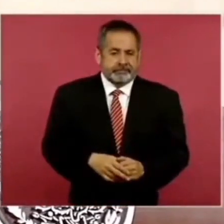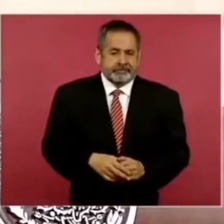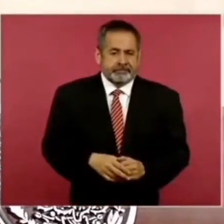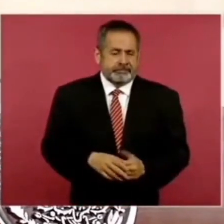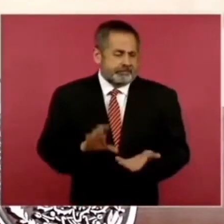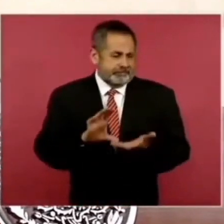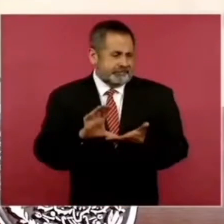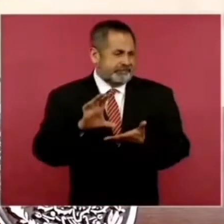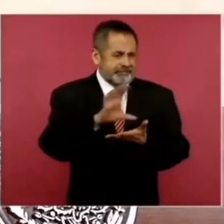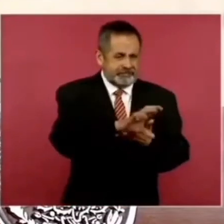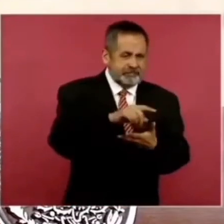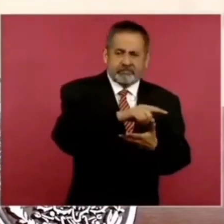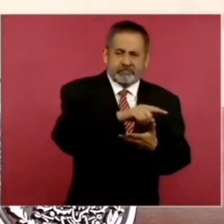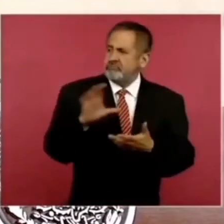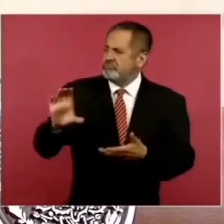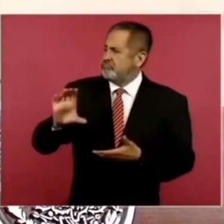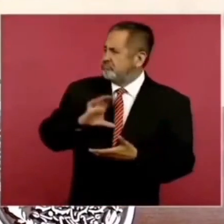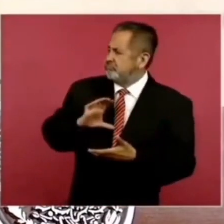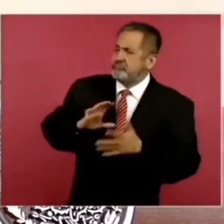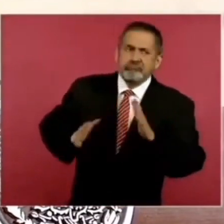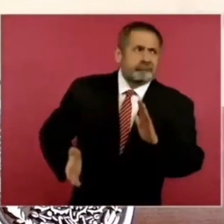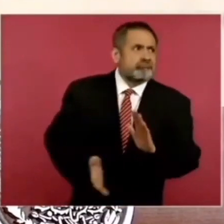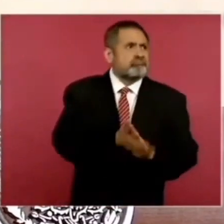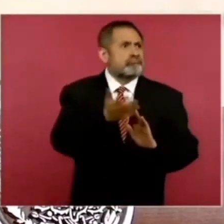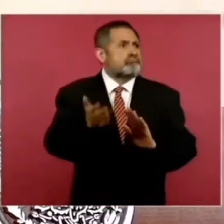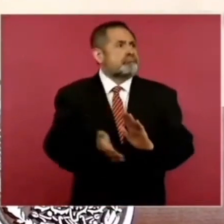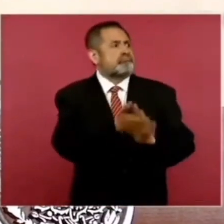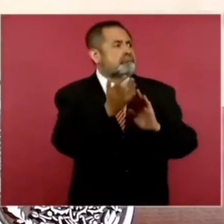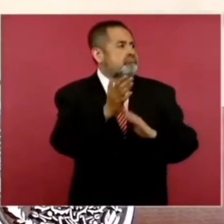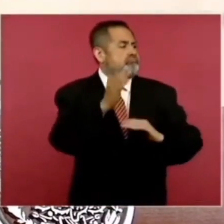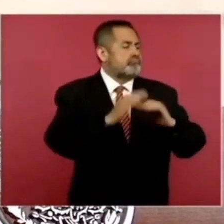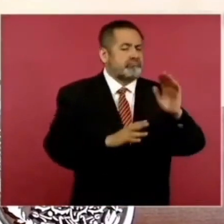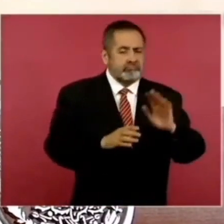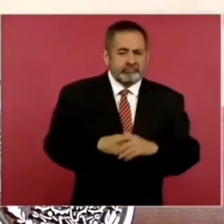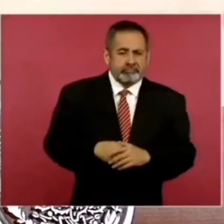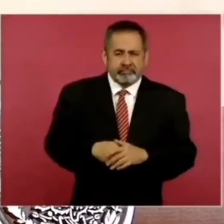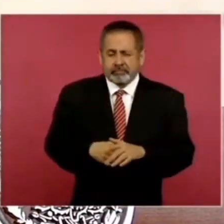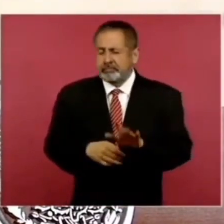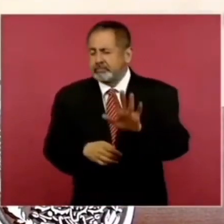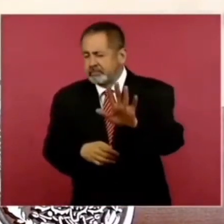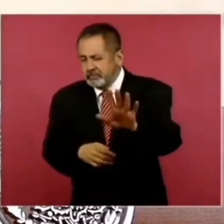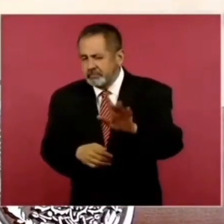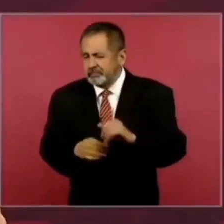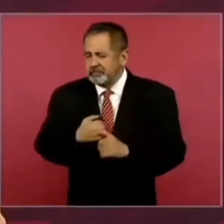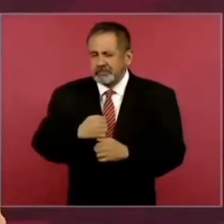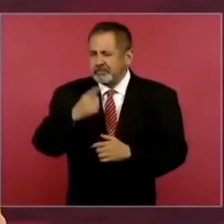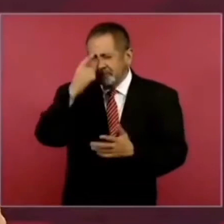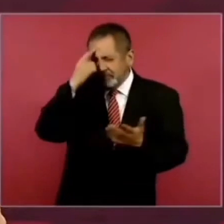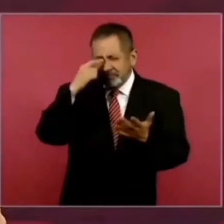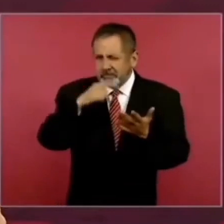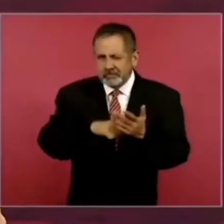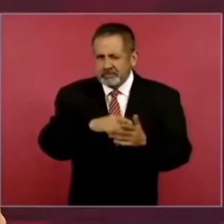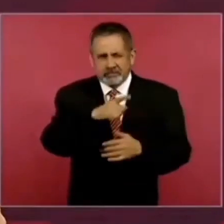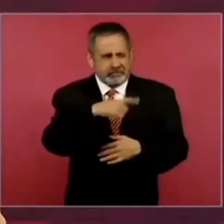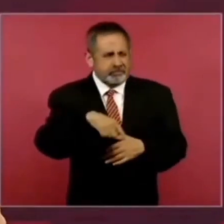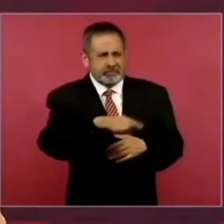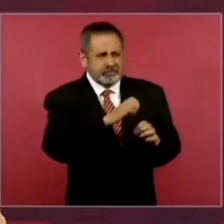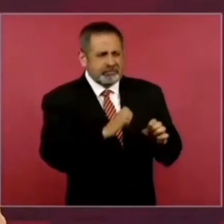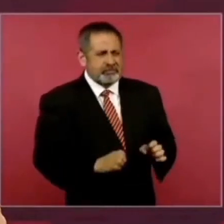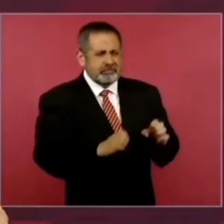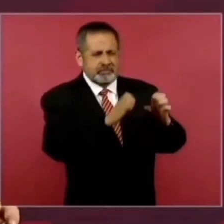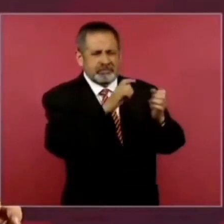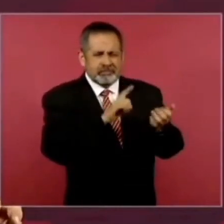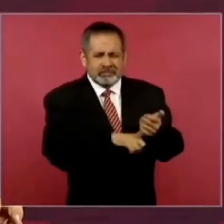dinero para construir edificios. Yo no creo que los edificios que utiliza el Poder